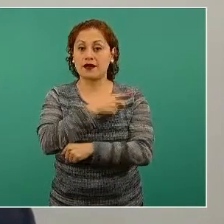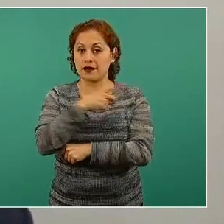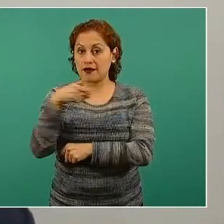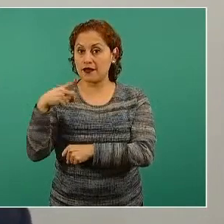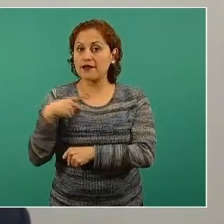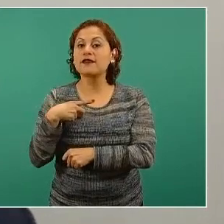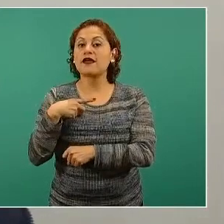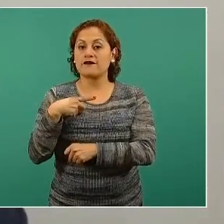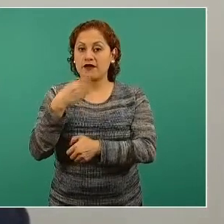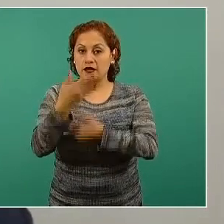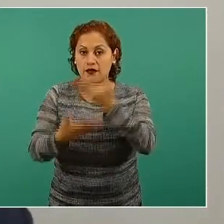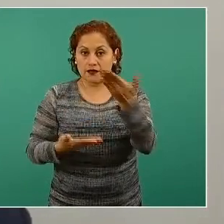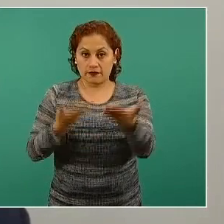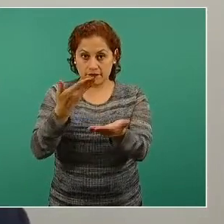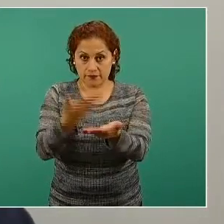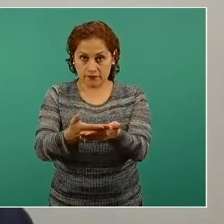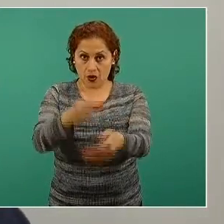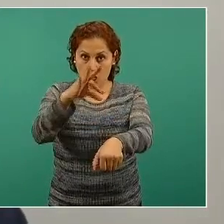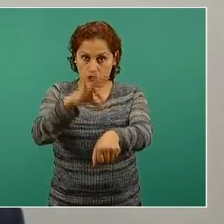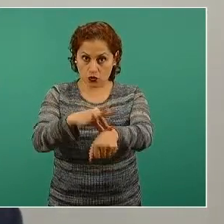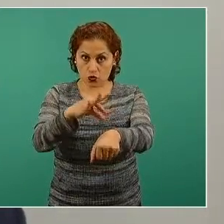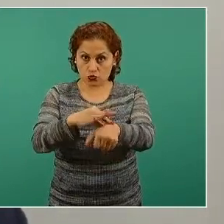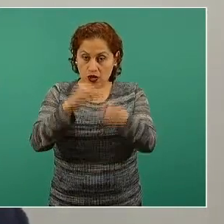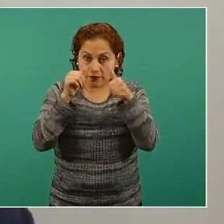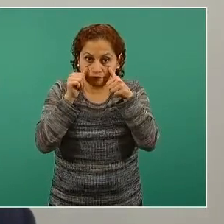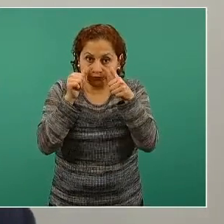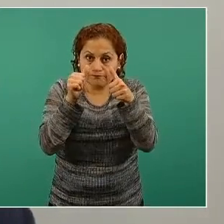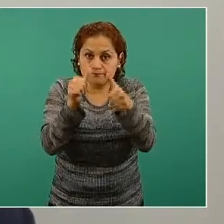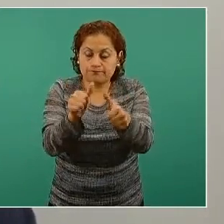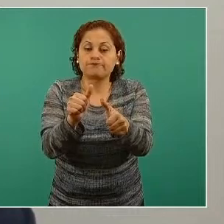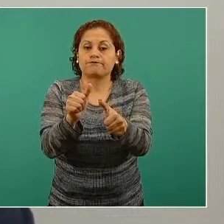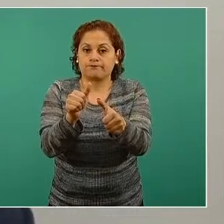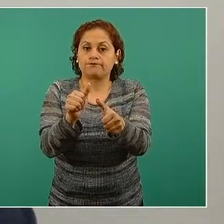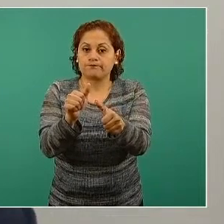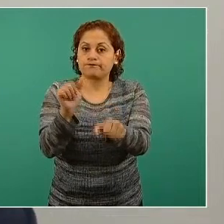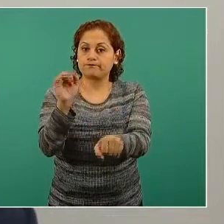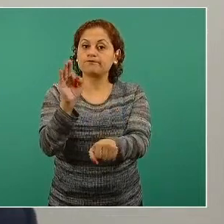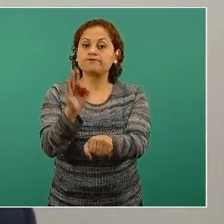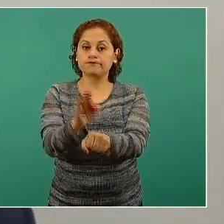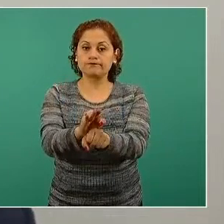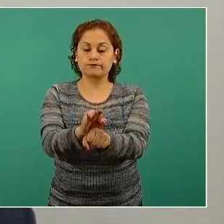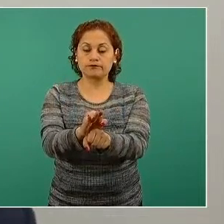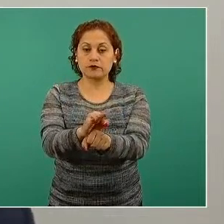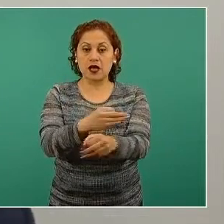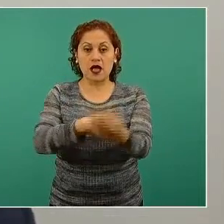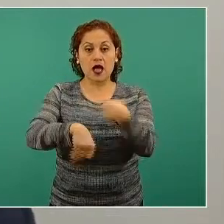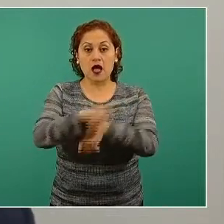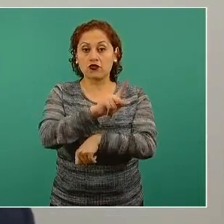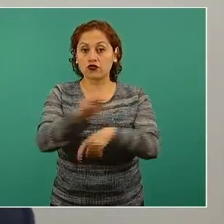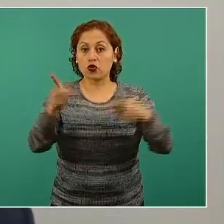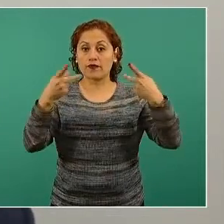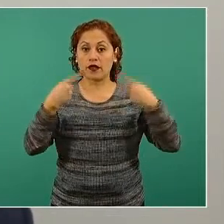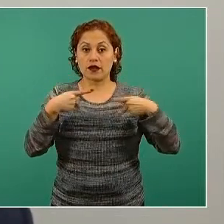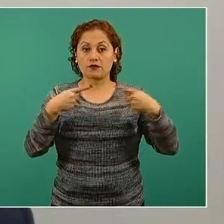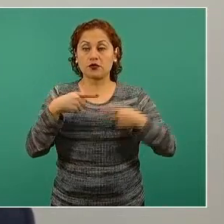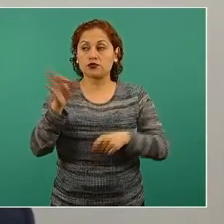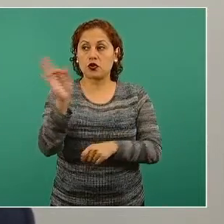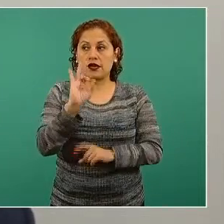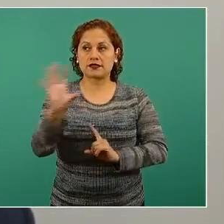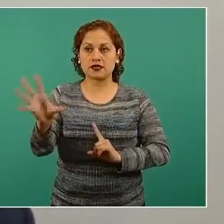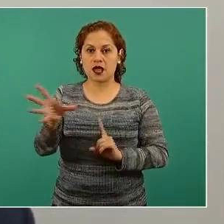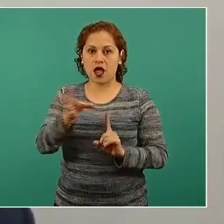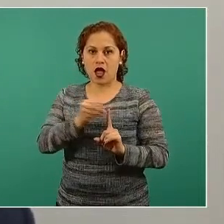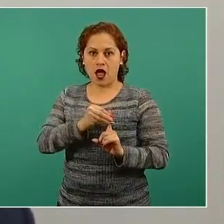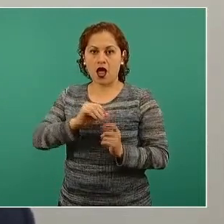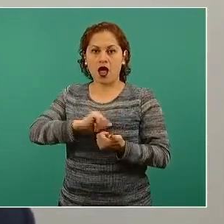atención médica en todos sus niveles, pero también en todos sus componentes para las personas que en un momento se contagian y